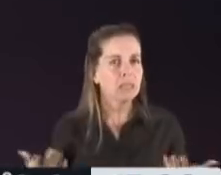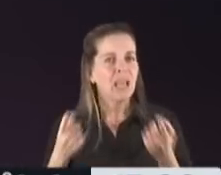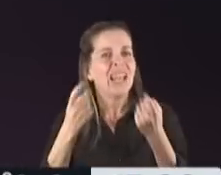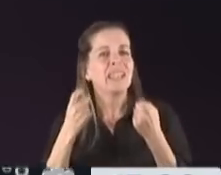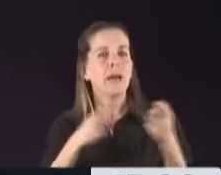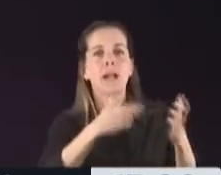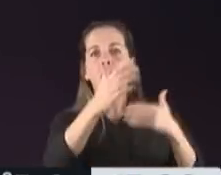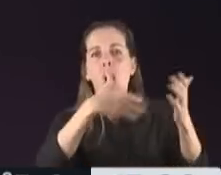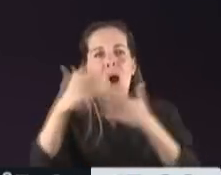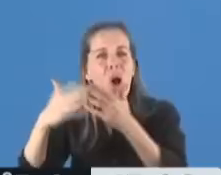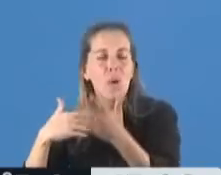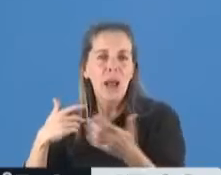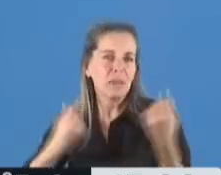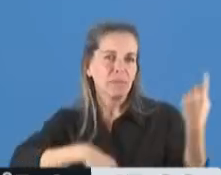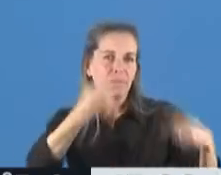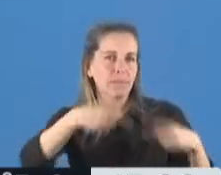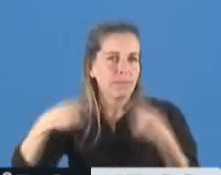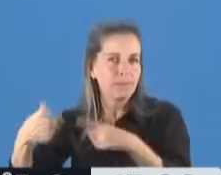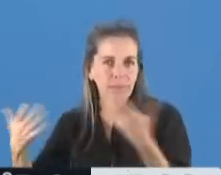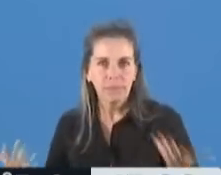Necesitaban obras que tuvieran que ver